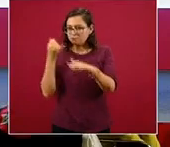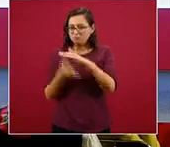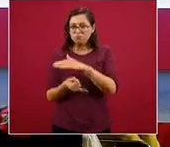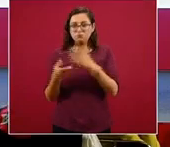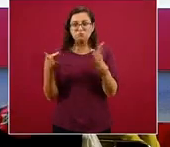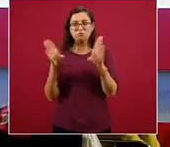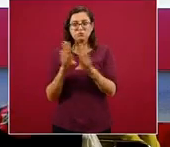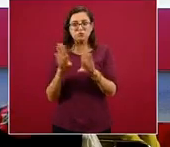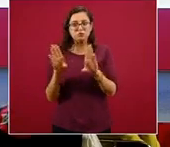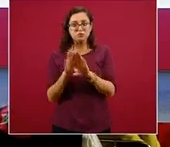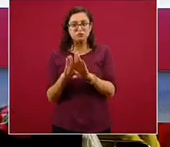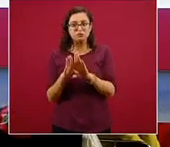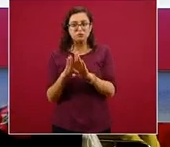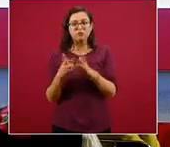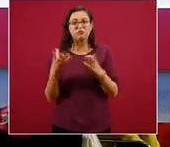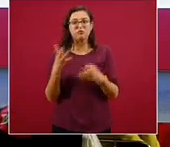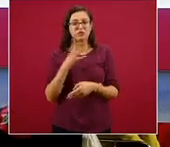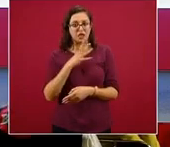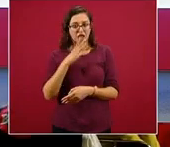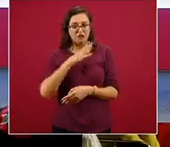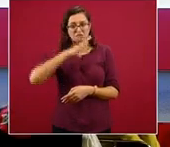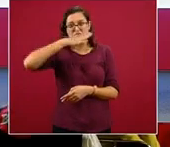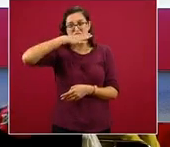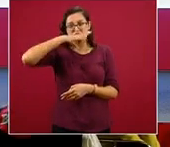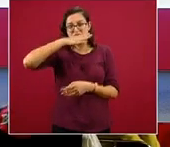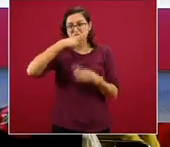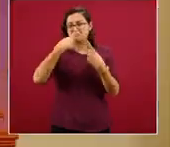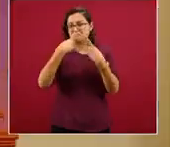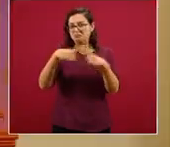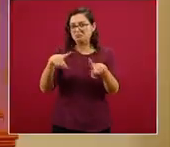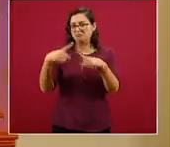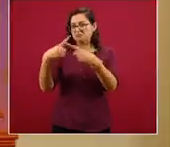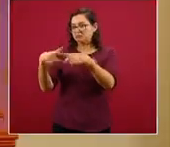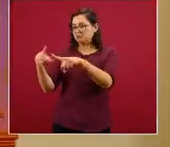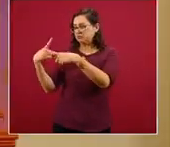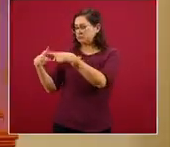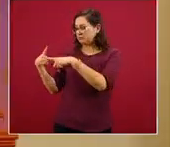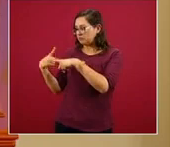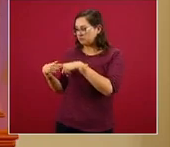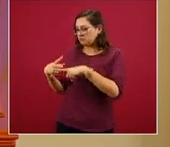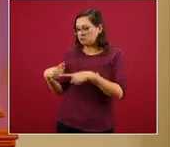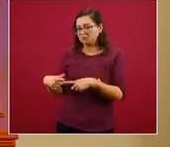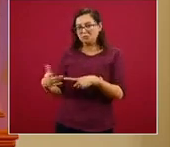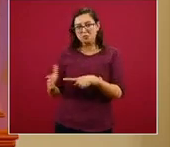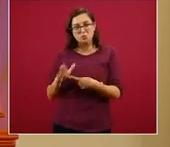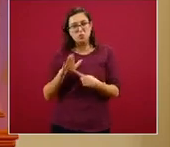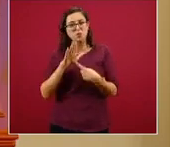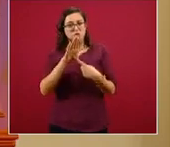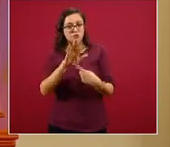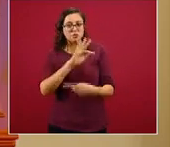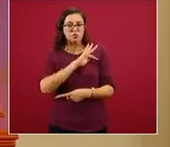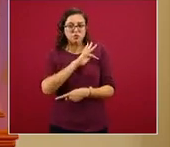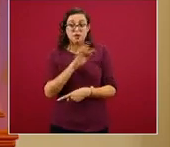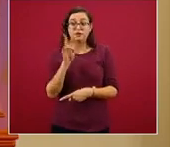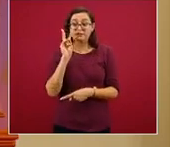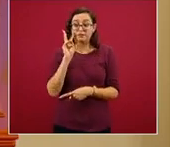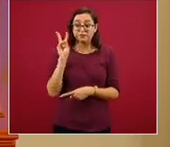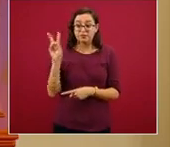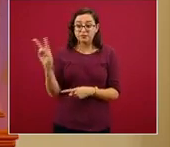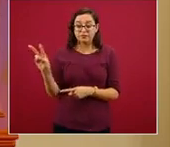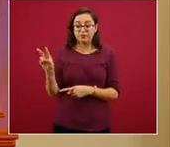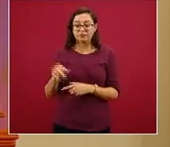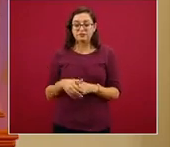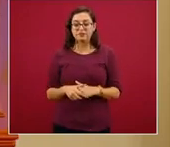la disponibilidad de esta diversidad agrícola alimentaria del país. Aquí tenemos la diversidad de